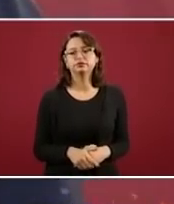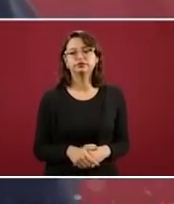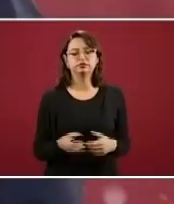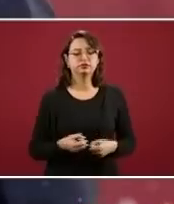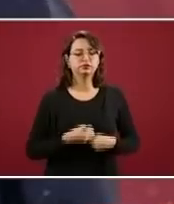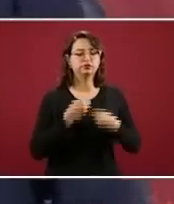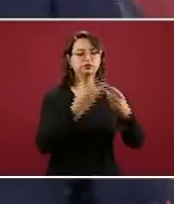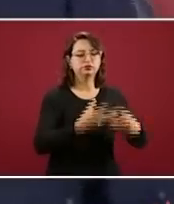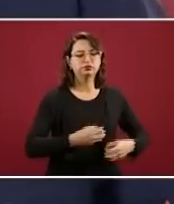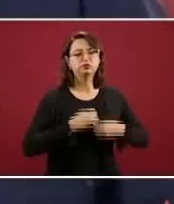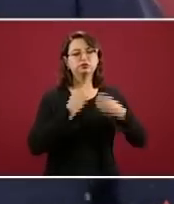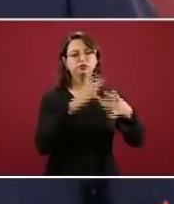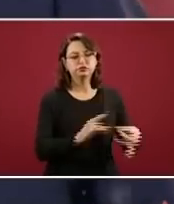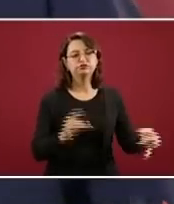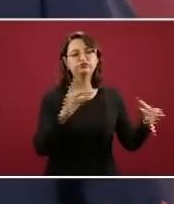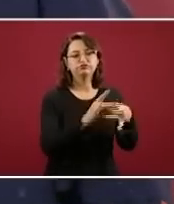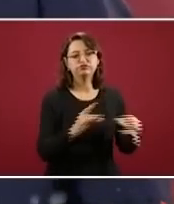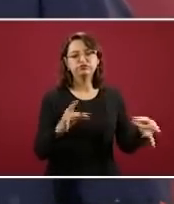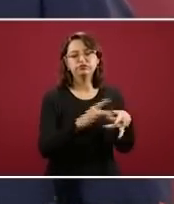contribuye a blando